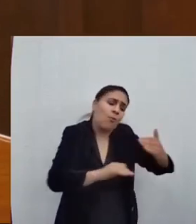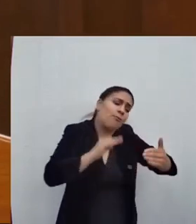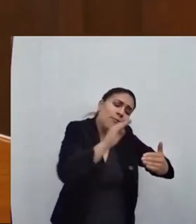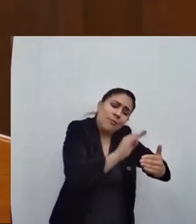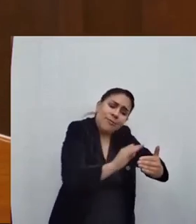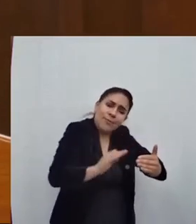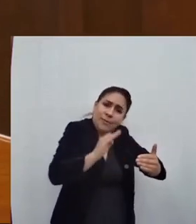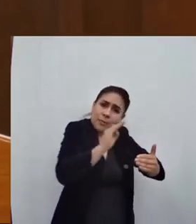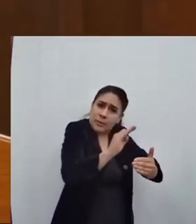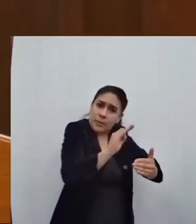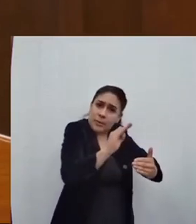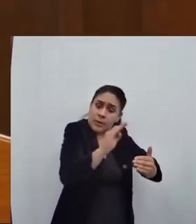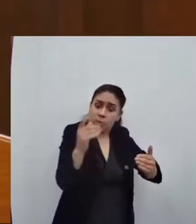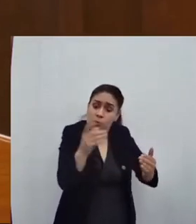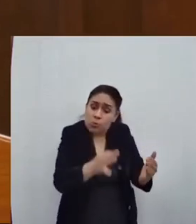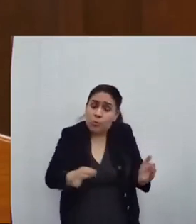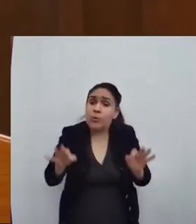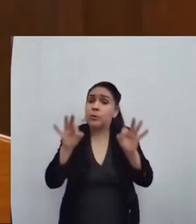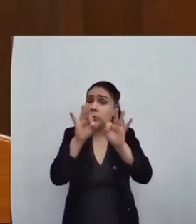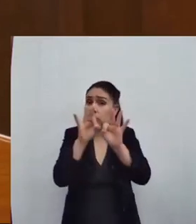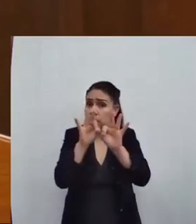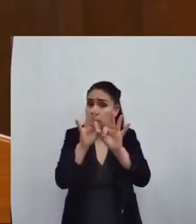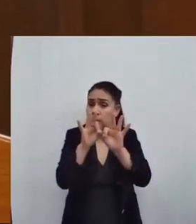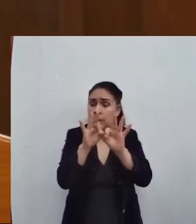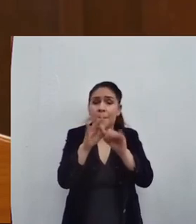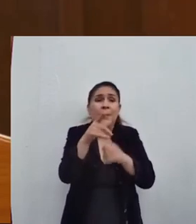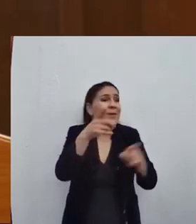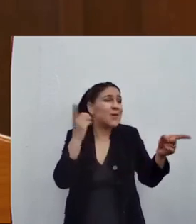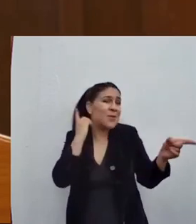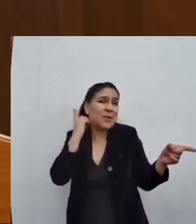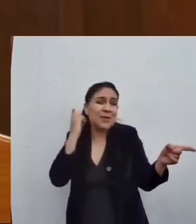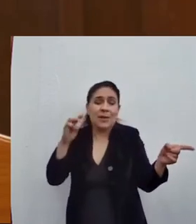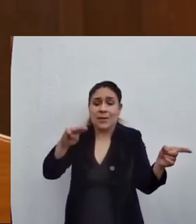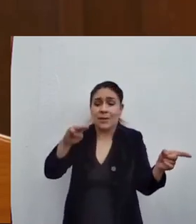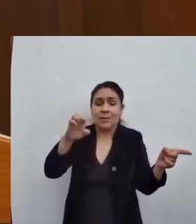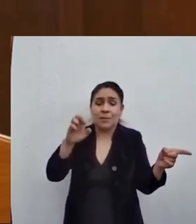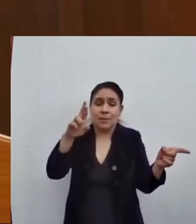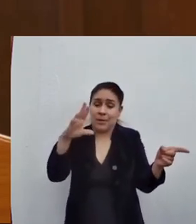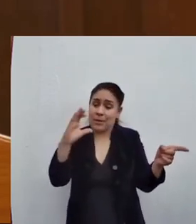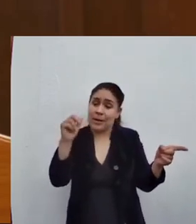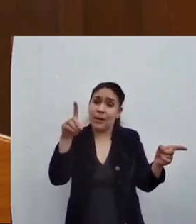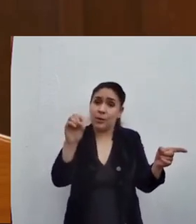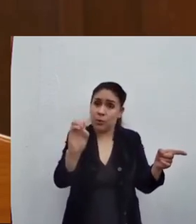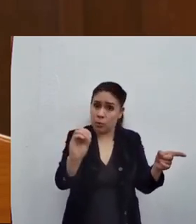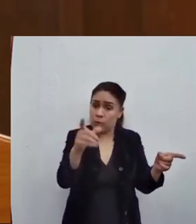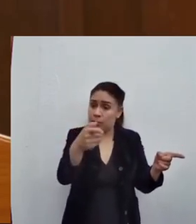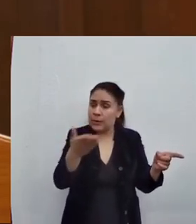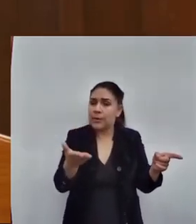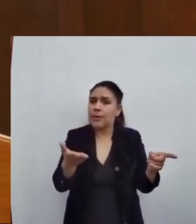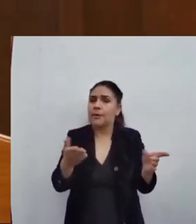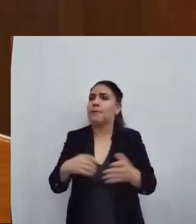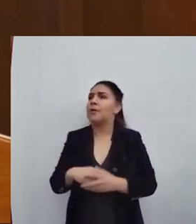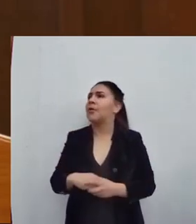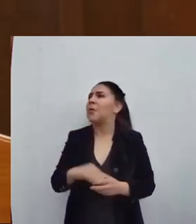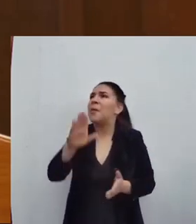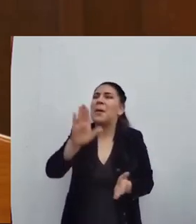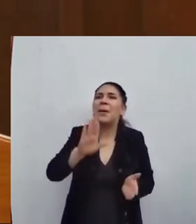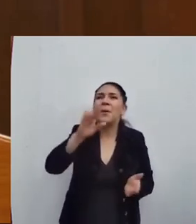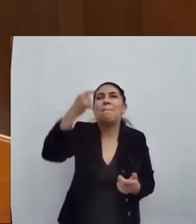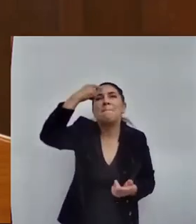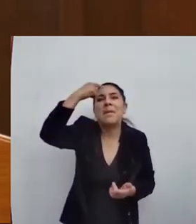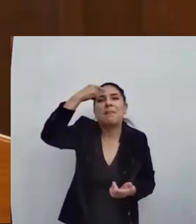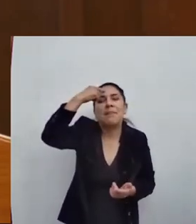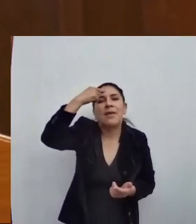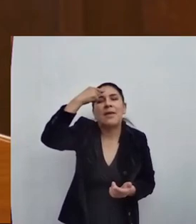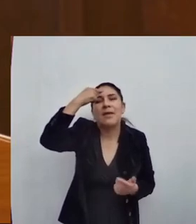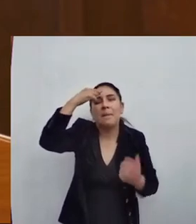en la normativa la diputada Mercado, es justamente romper un paradigma que ha estado instaurado. Solo se